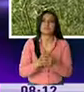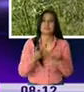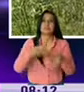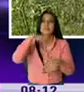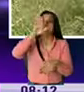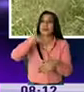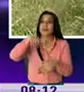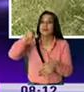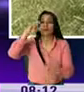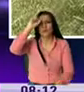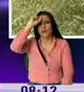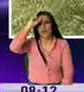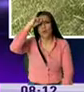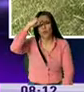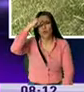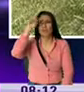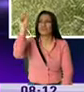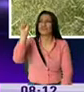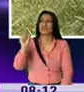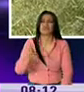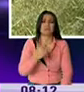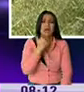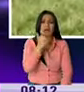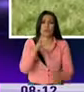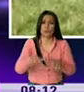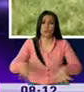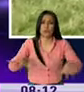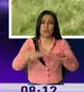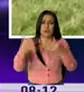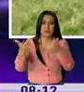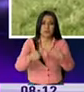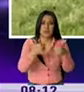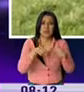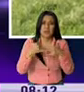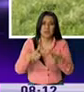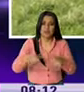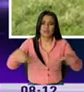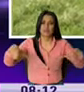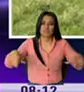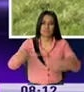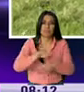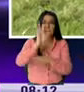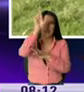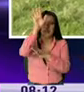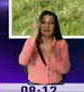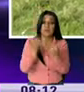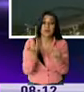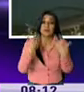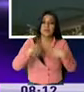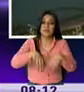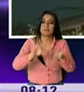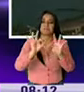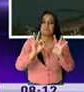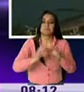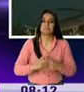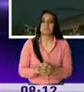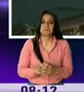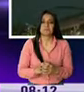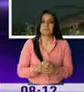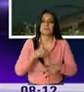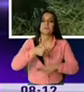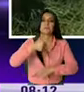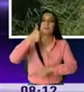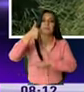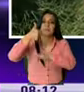que estaban hasta grafiteados las zonas donde se jugaba un partidito de básquet. Hoy el estado es otro, así que autoridades, de